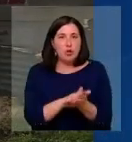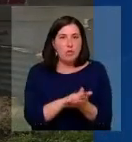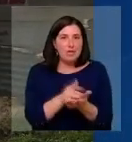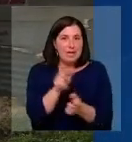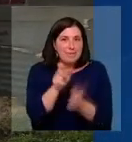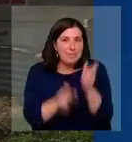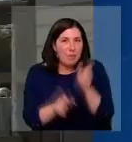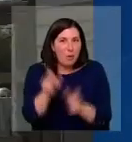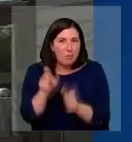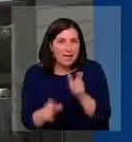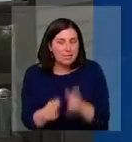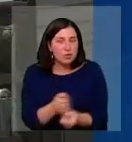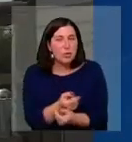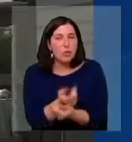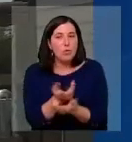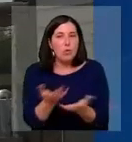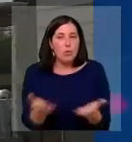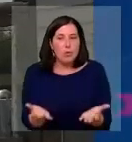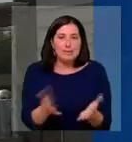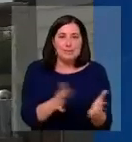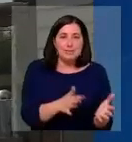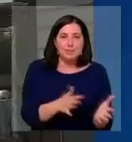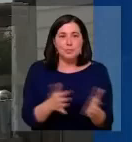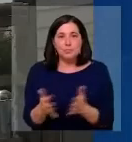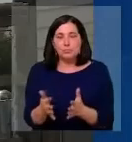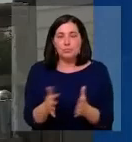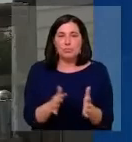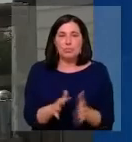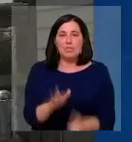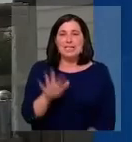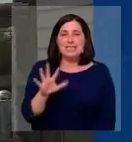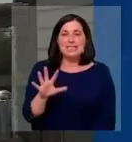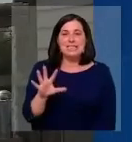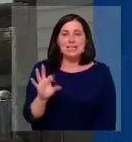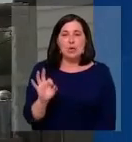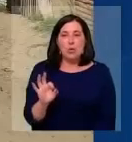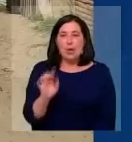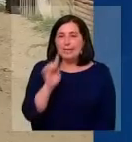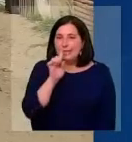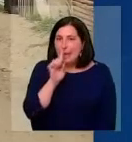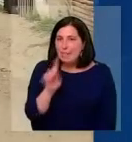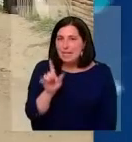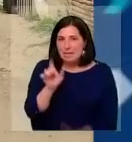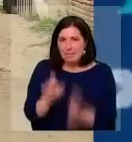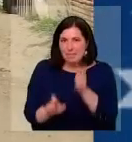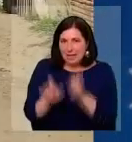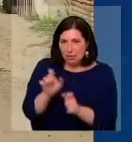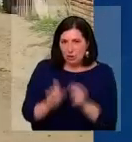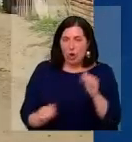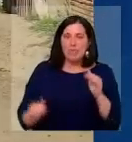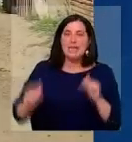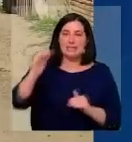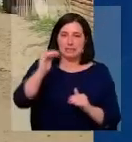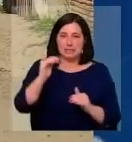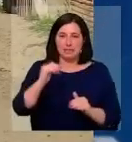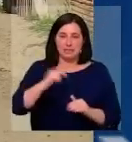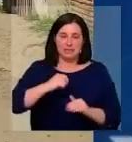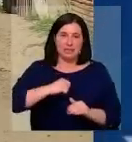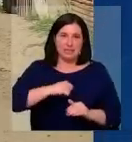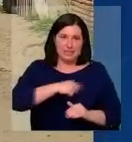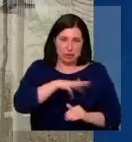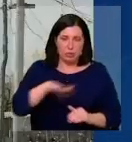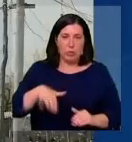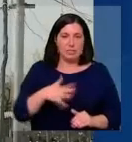INE, eso es cerca de 50.000 personas, digamos. En lo que tiene que ver con lo geográfico, que